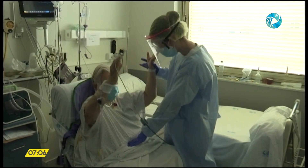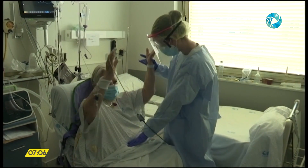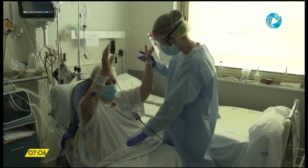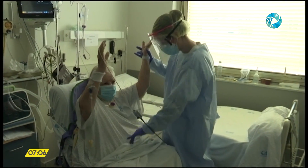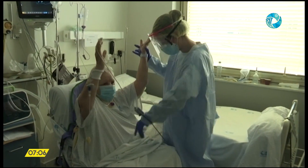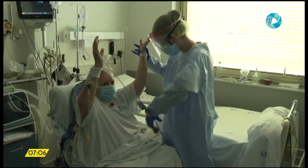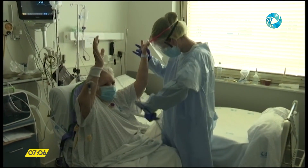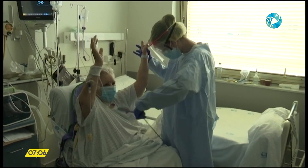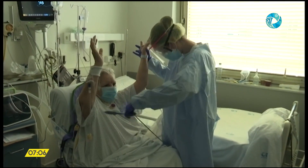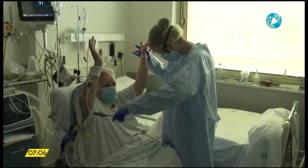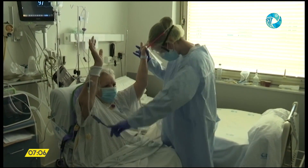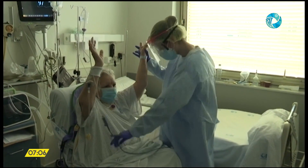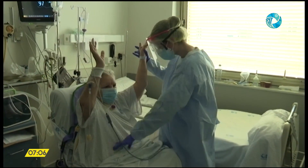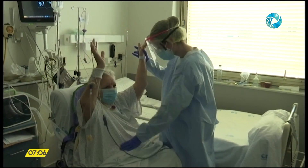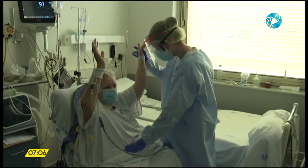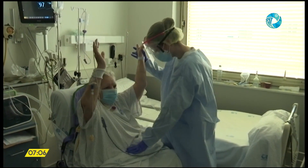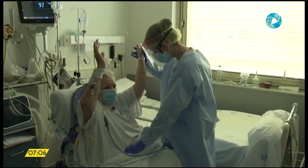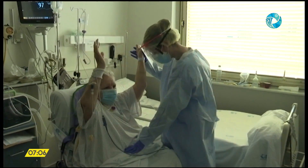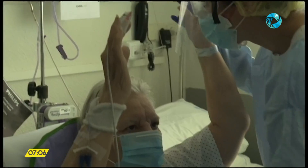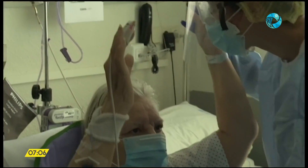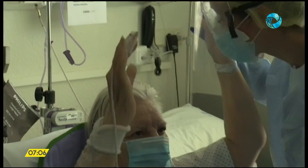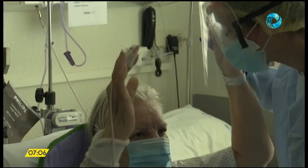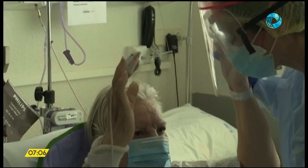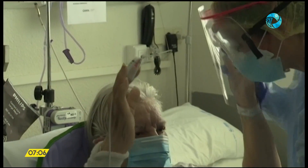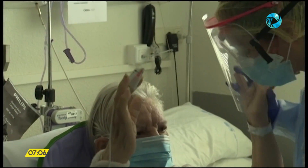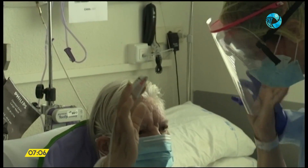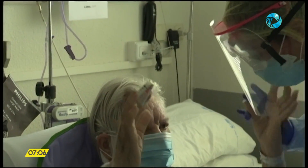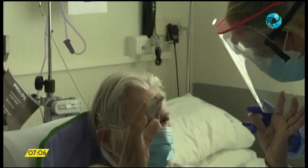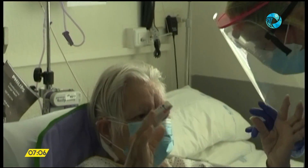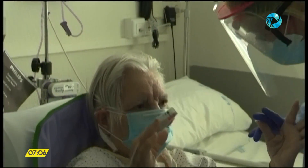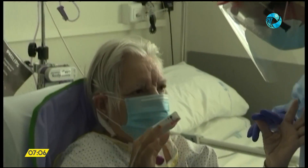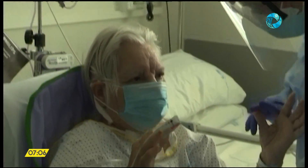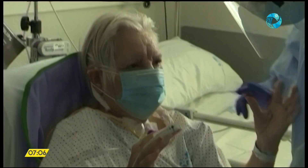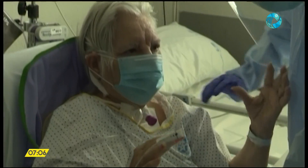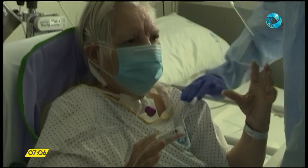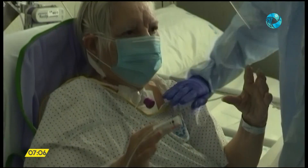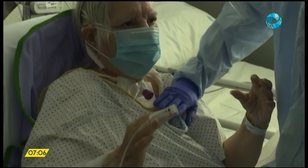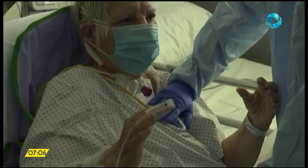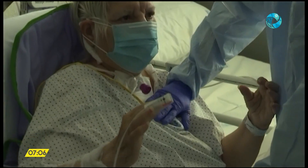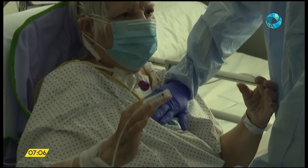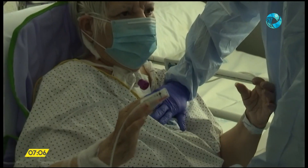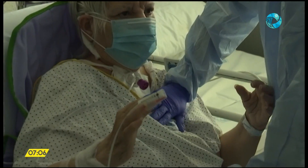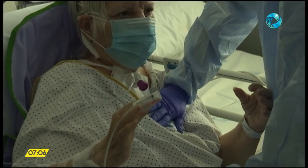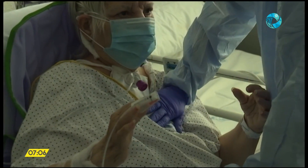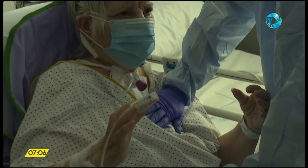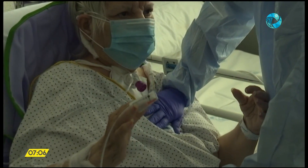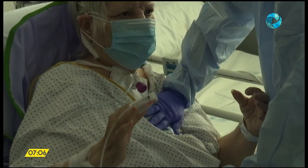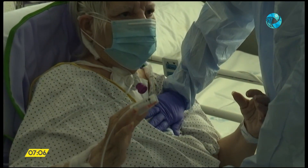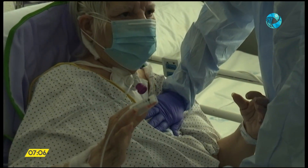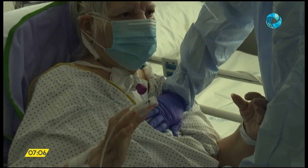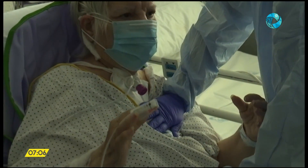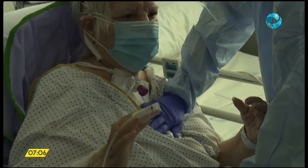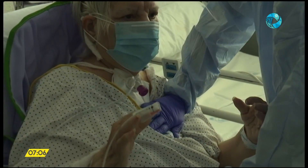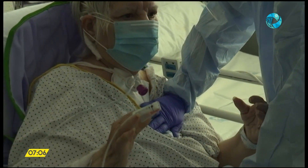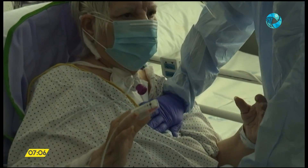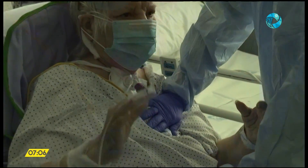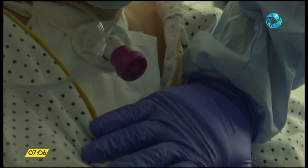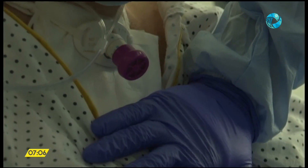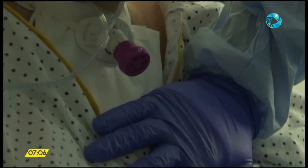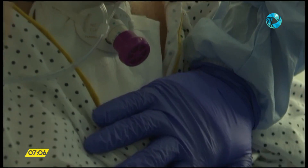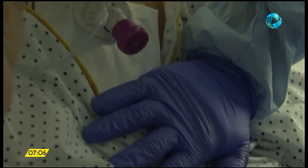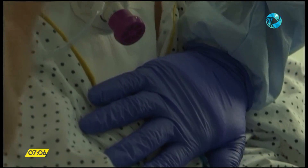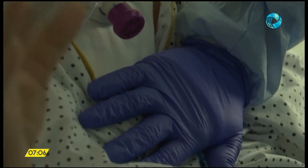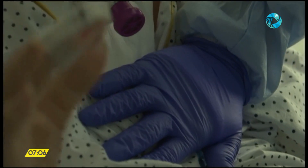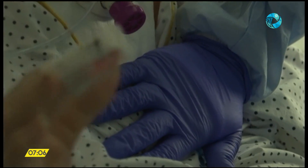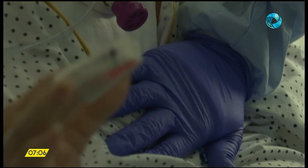alcanzar la recuperación completa requiere una gran rehabilitación. Las largas estancias en la unidad de cuidados intensivos dejan a los